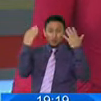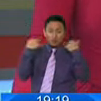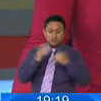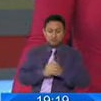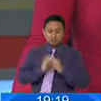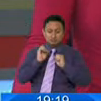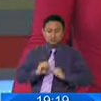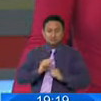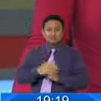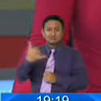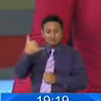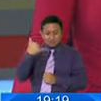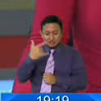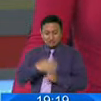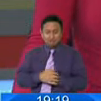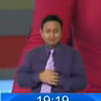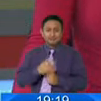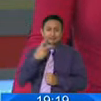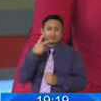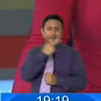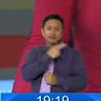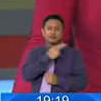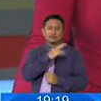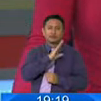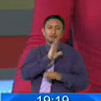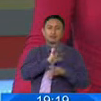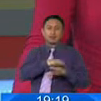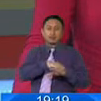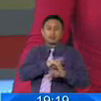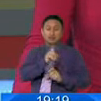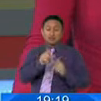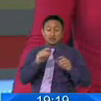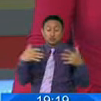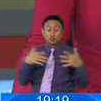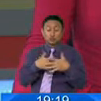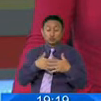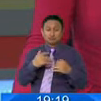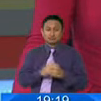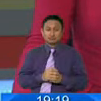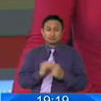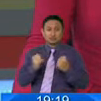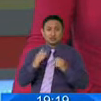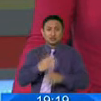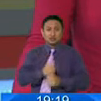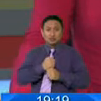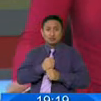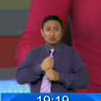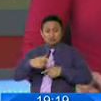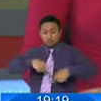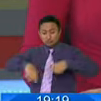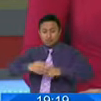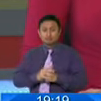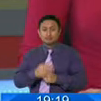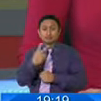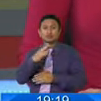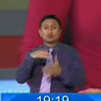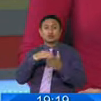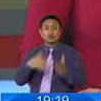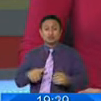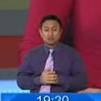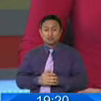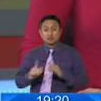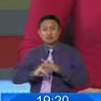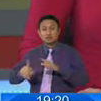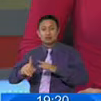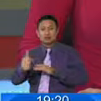se reportaron falsas amenazas que causaron nerviosismo. Se activaron los protocolos de seguridad. Dos estudiantes fueron aislados para